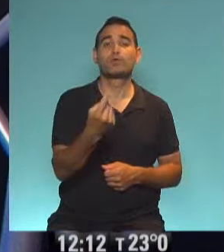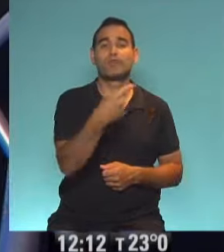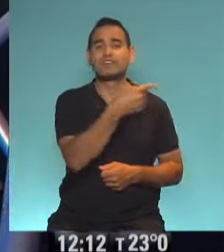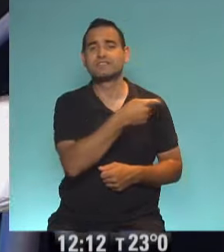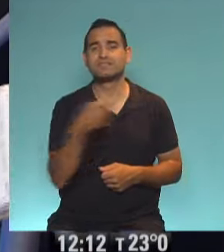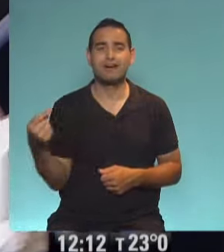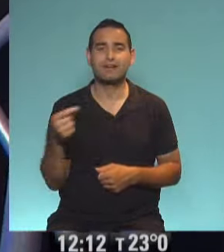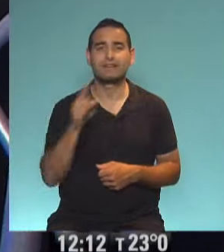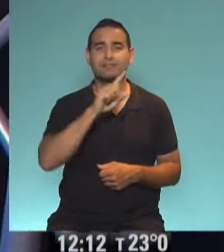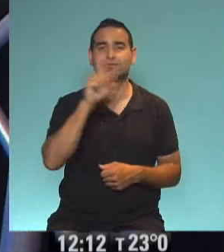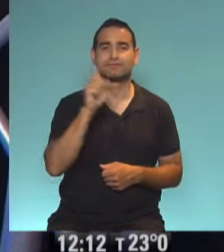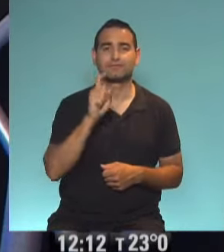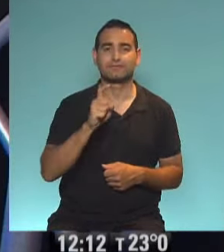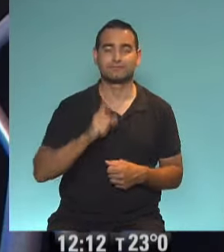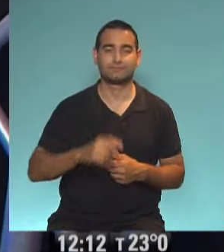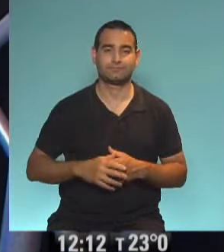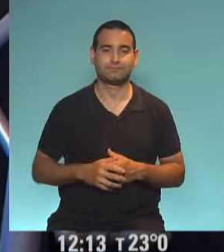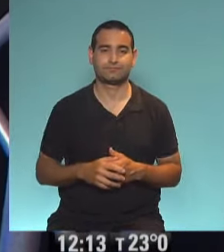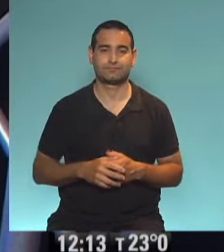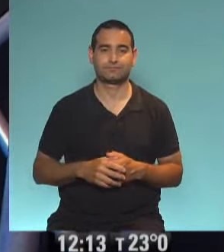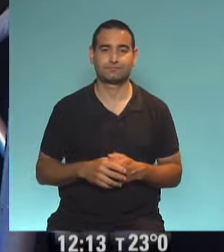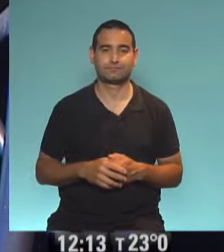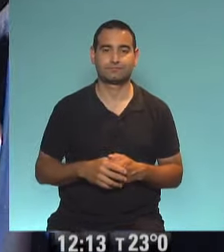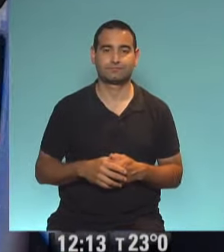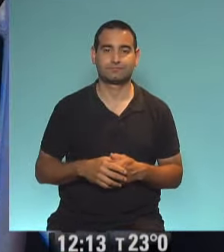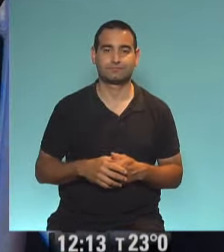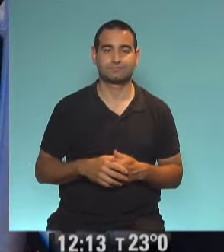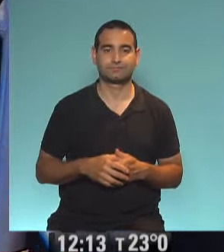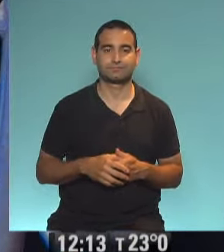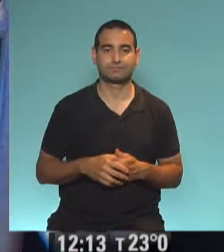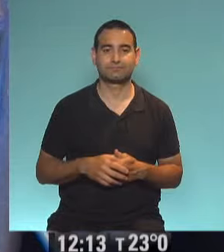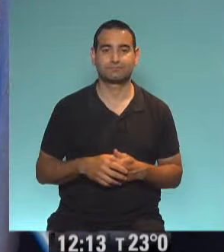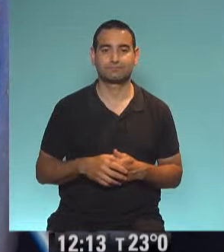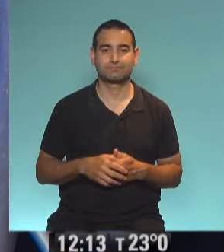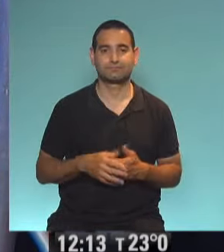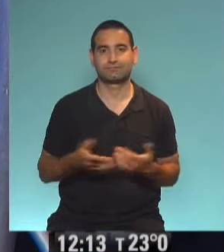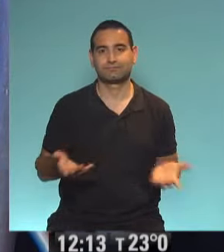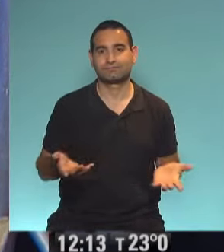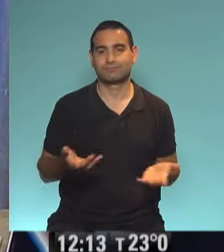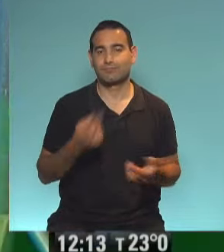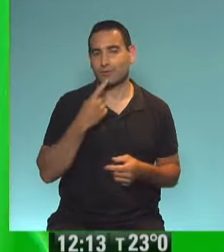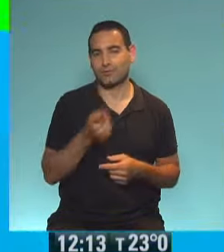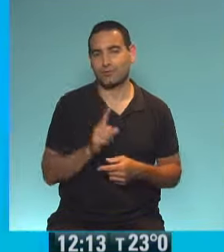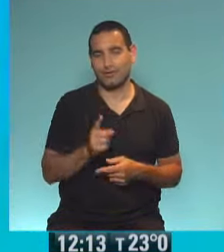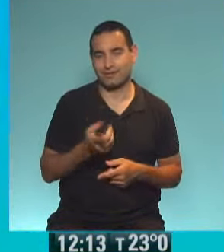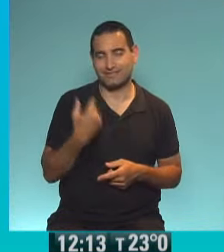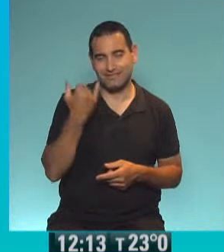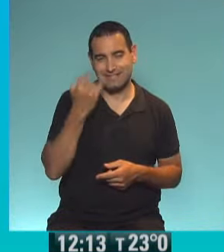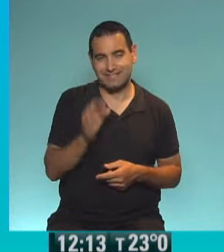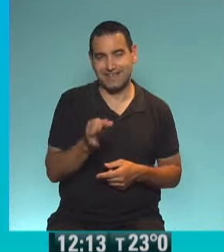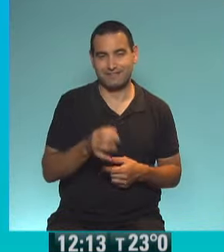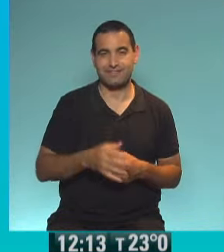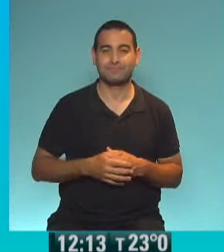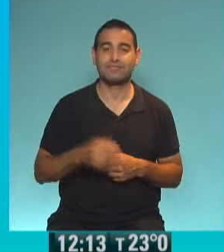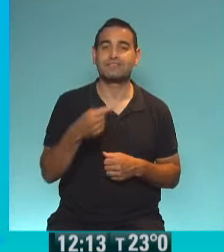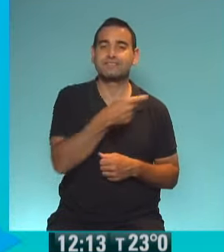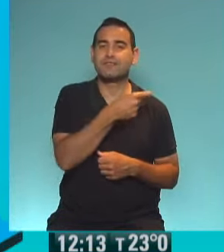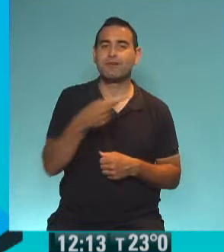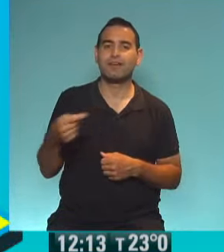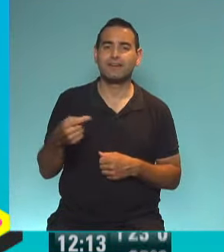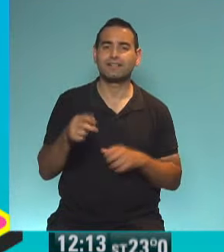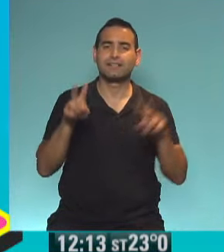pregunta barra afirmación de esta semana, ¿no es cierto? Porque ya dijimos que... No es más pregunta, ¿cuál es el tema de la semana? Que